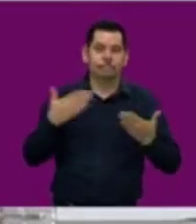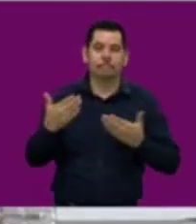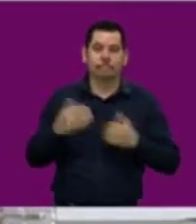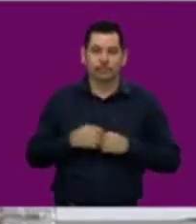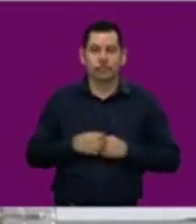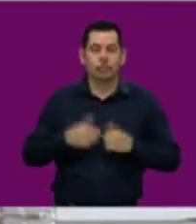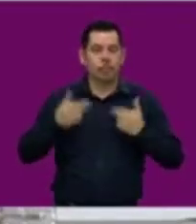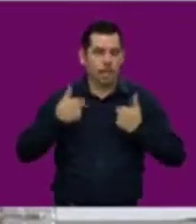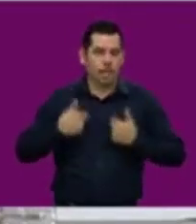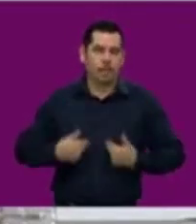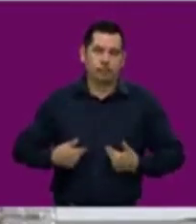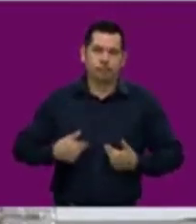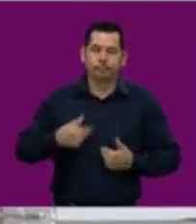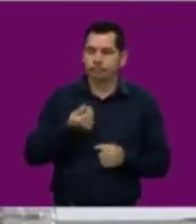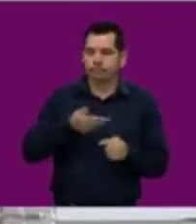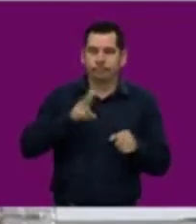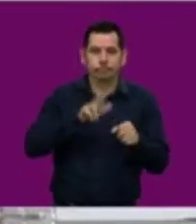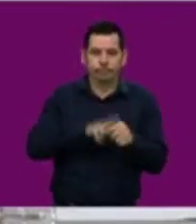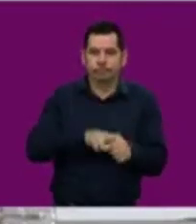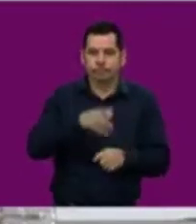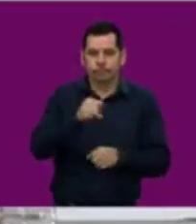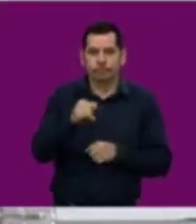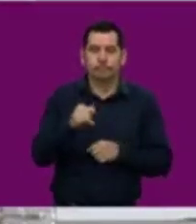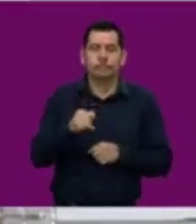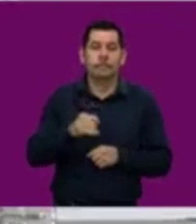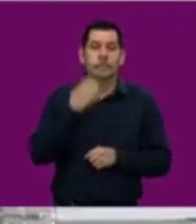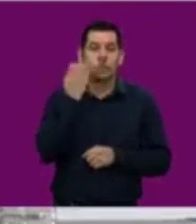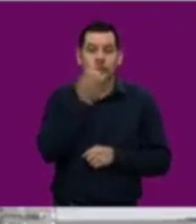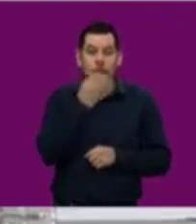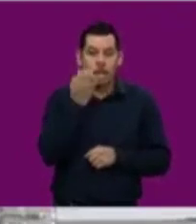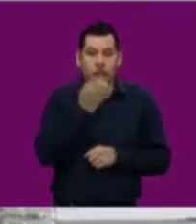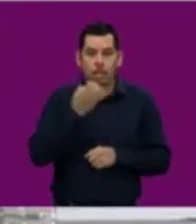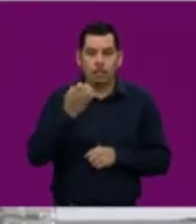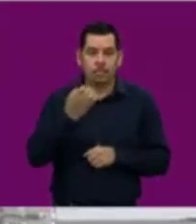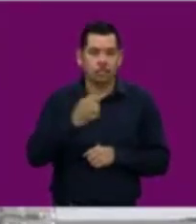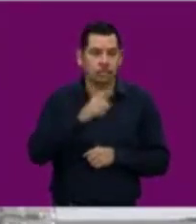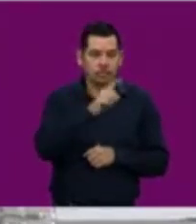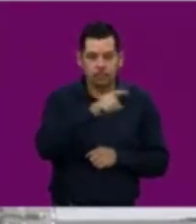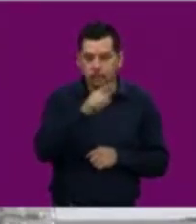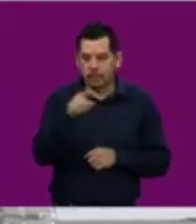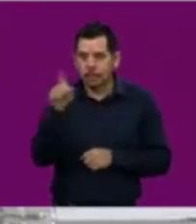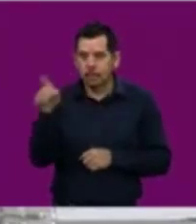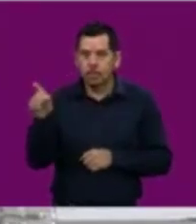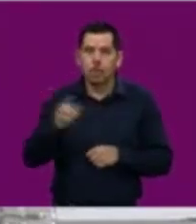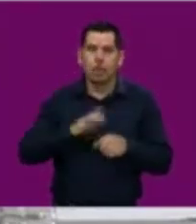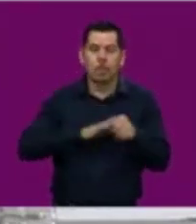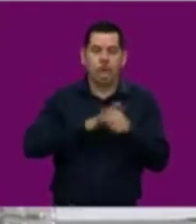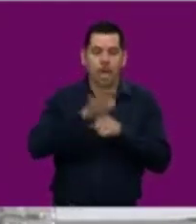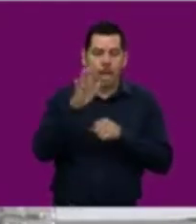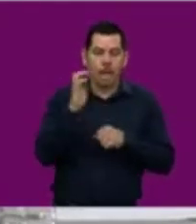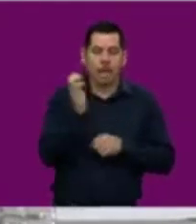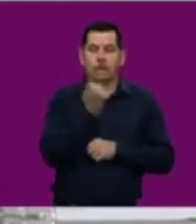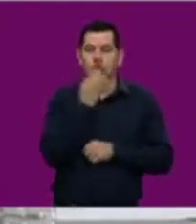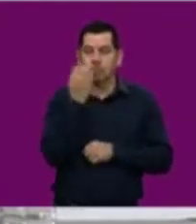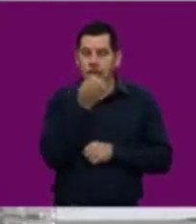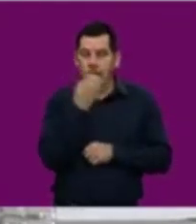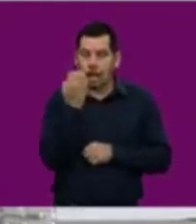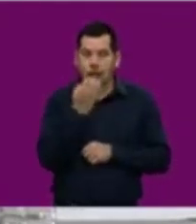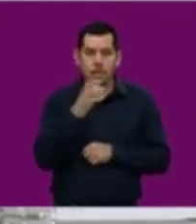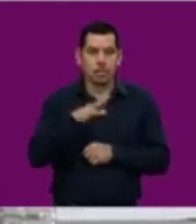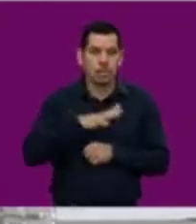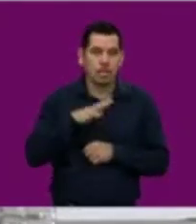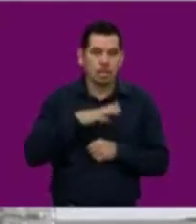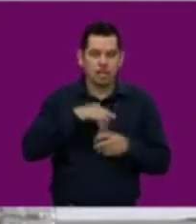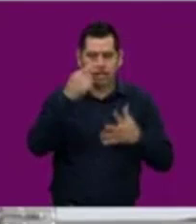tomaron en cuenta que se recomendaron para aperturar son escuelas con características muy